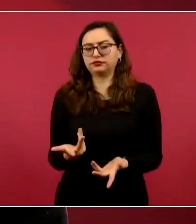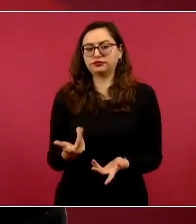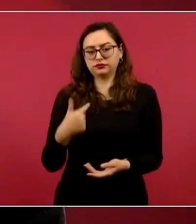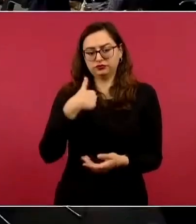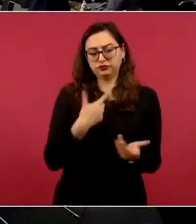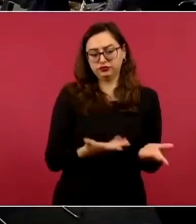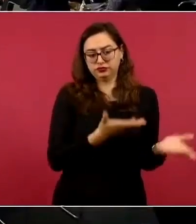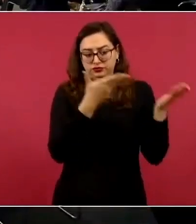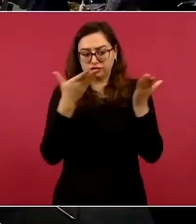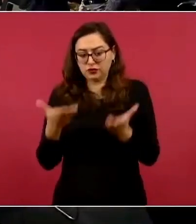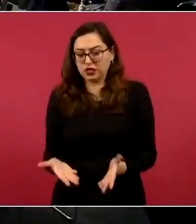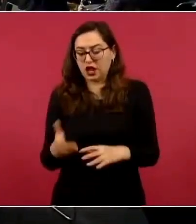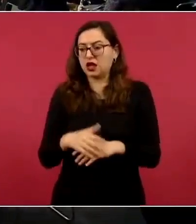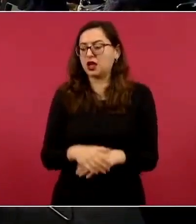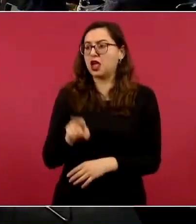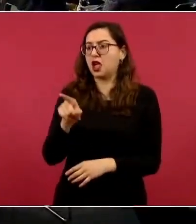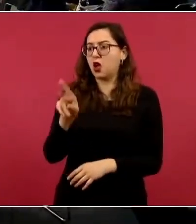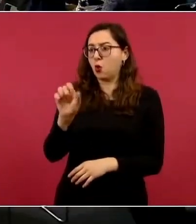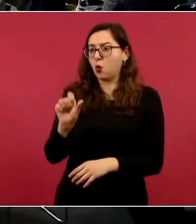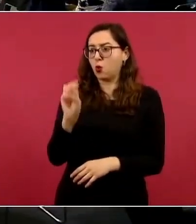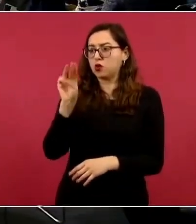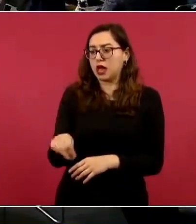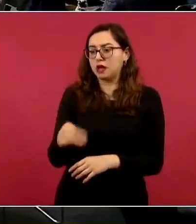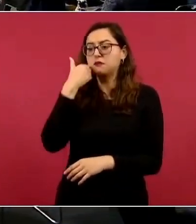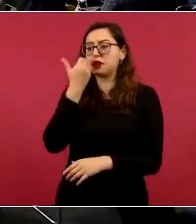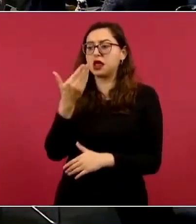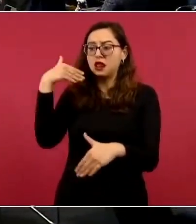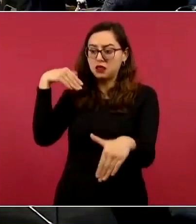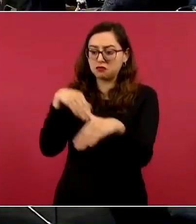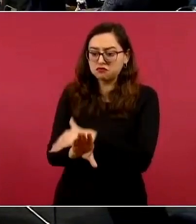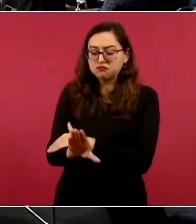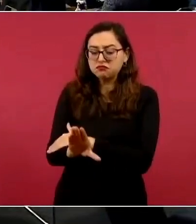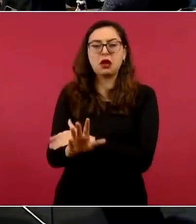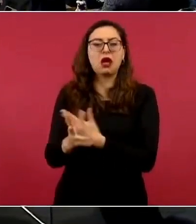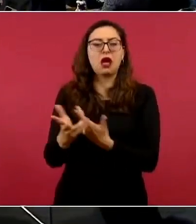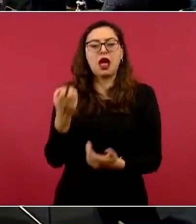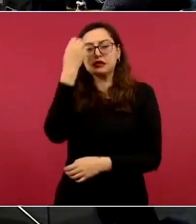presentábamos examen para ingresar a la UNAM, entrábamos 9,